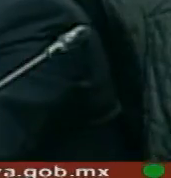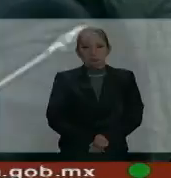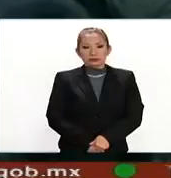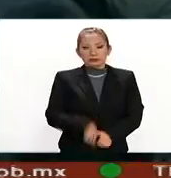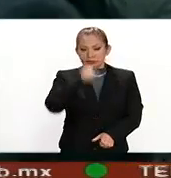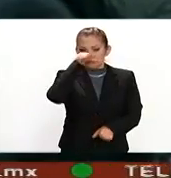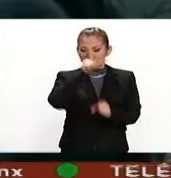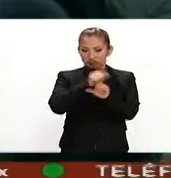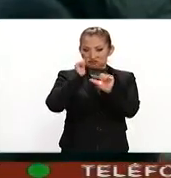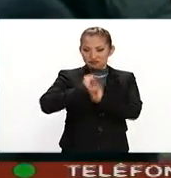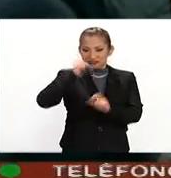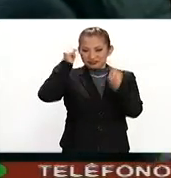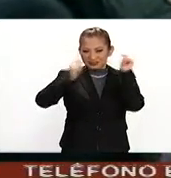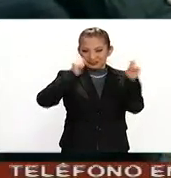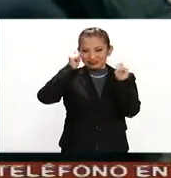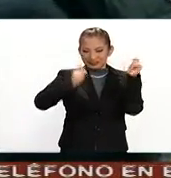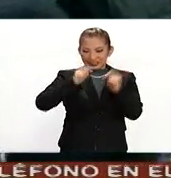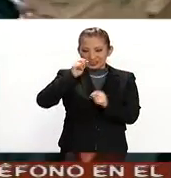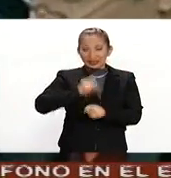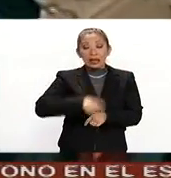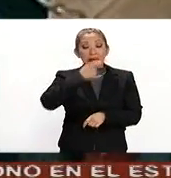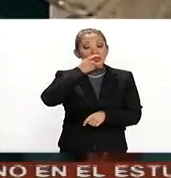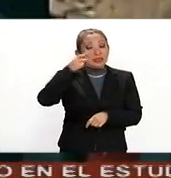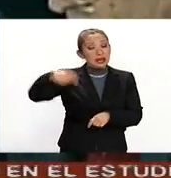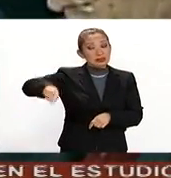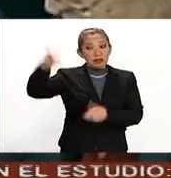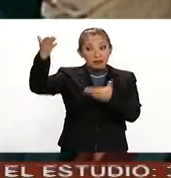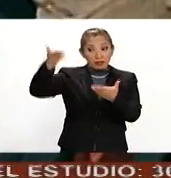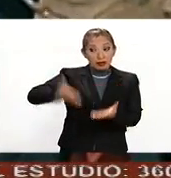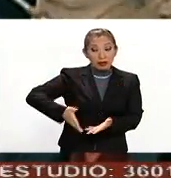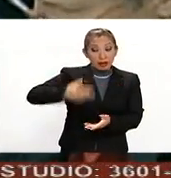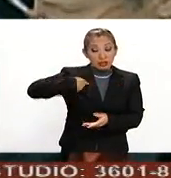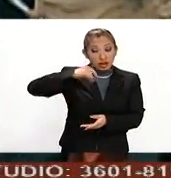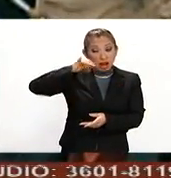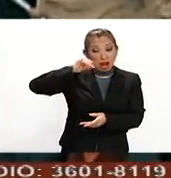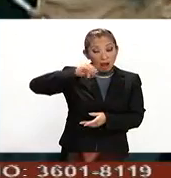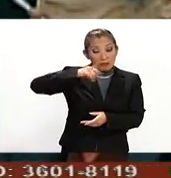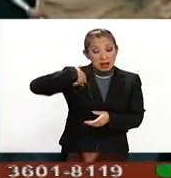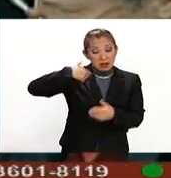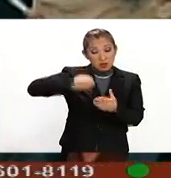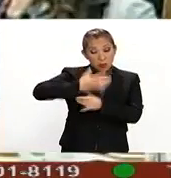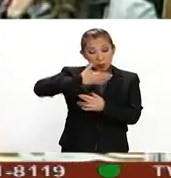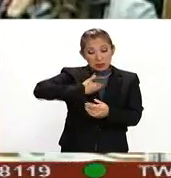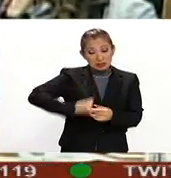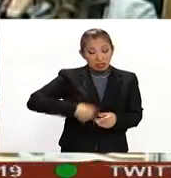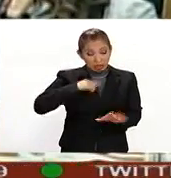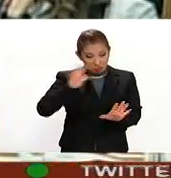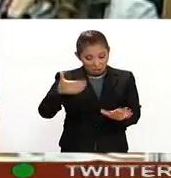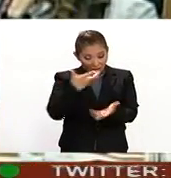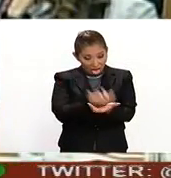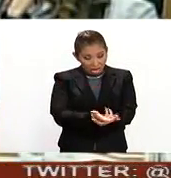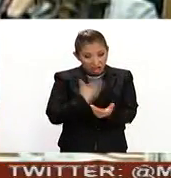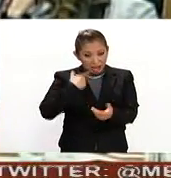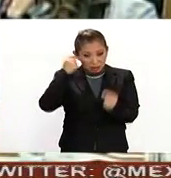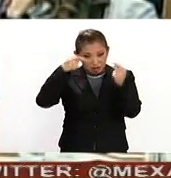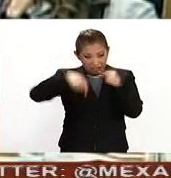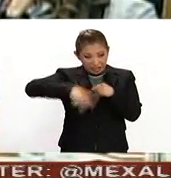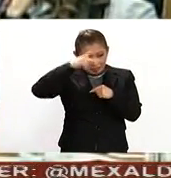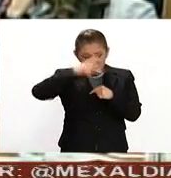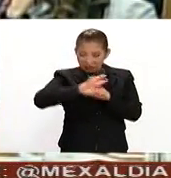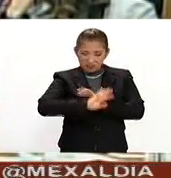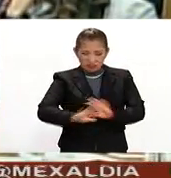El secretario de Turismo, Enrique de la Madrid, aseguró que la llegada de Donald Trump a la Casa Blanca no mermará la actividad turística en nuestro